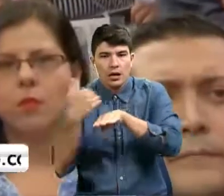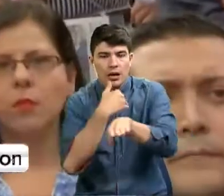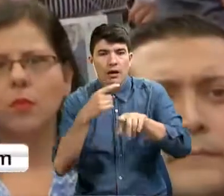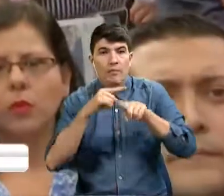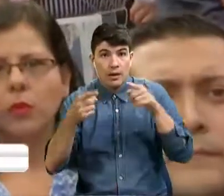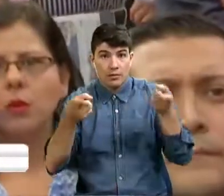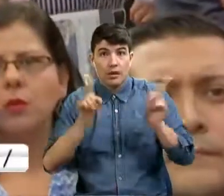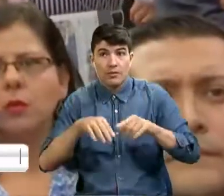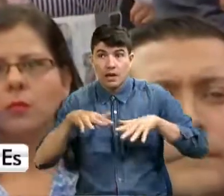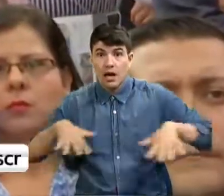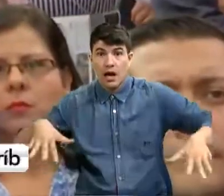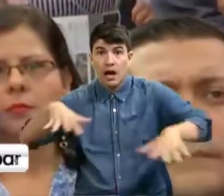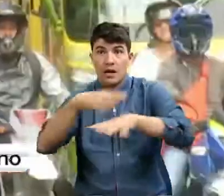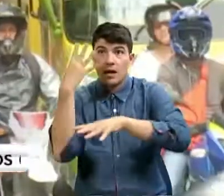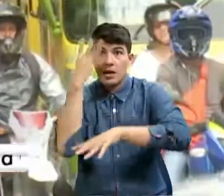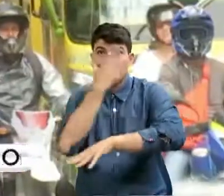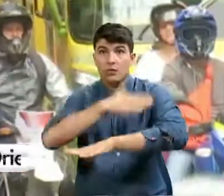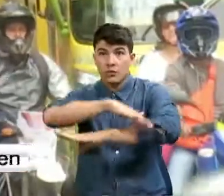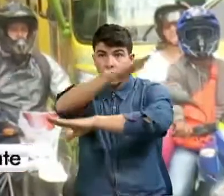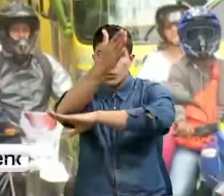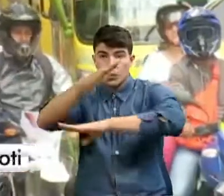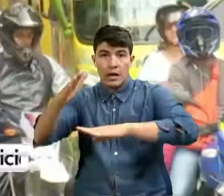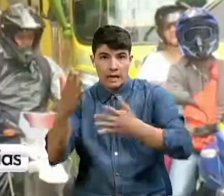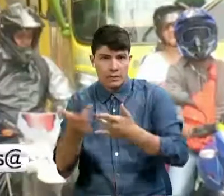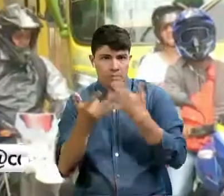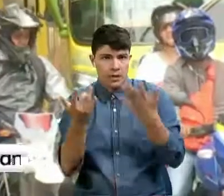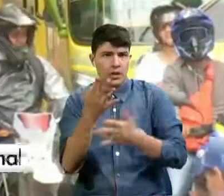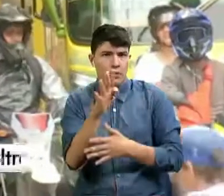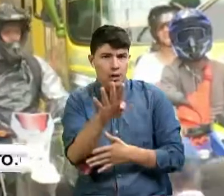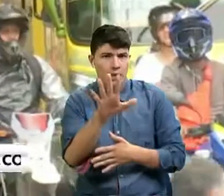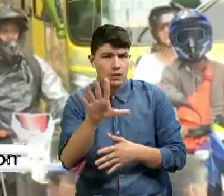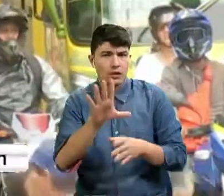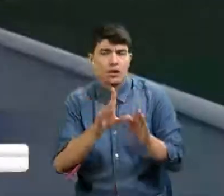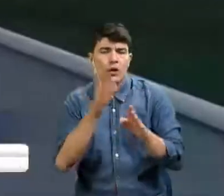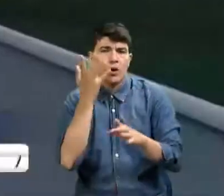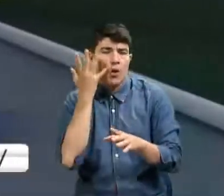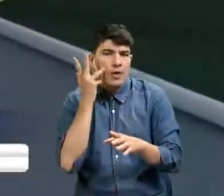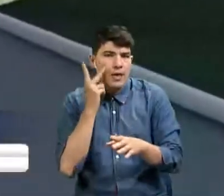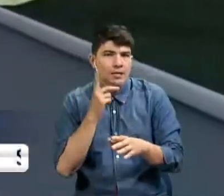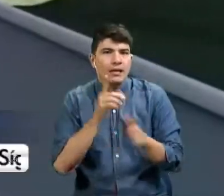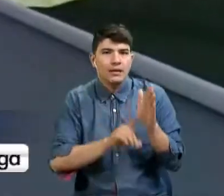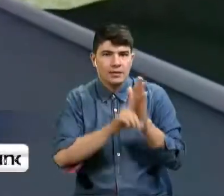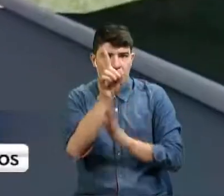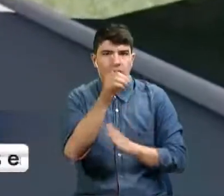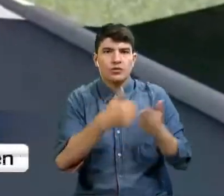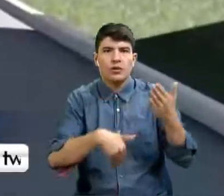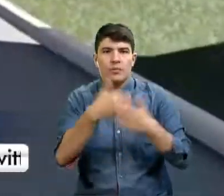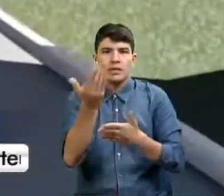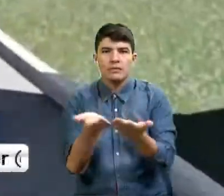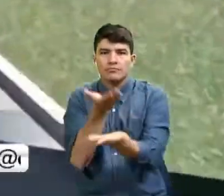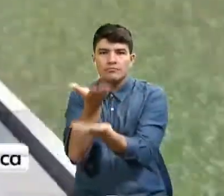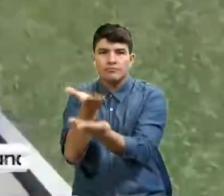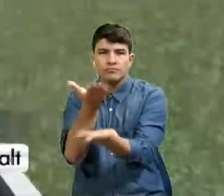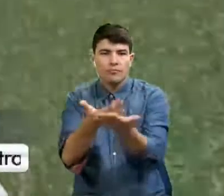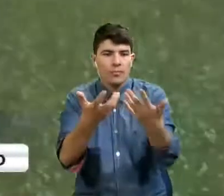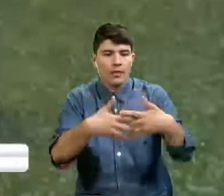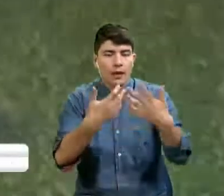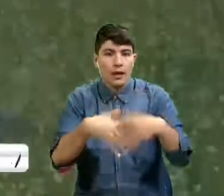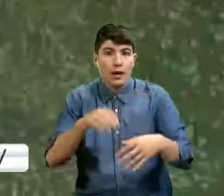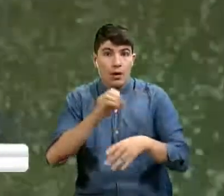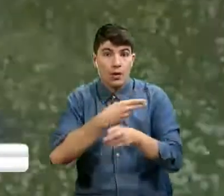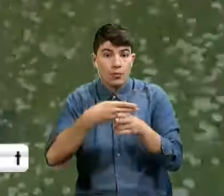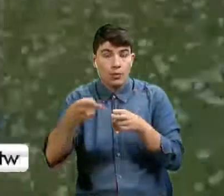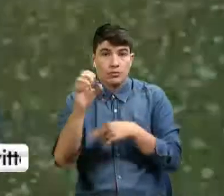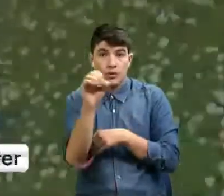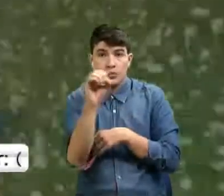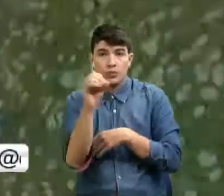se espera que en los próximos 45 días se desarrolle la licitación de este intercambiador y en octubre se inicien